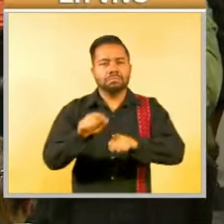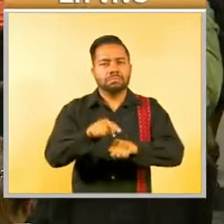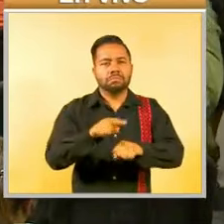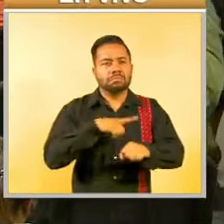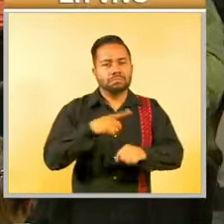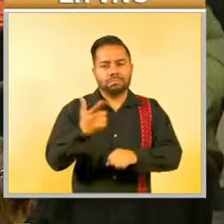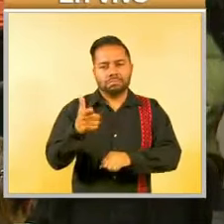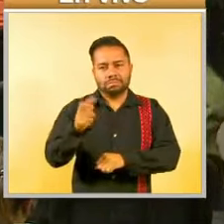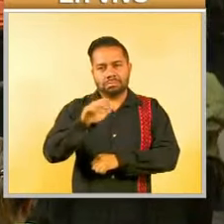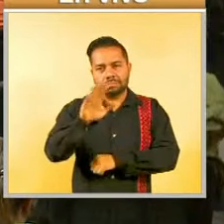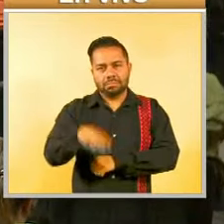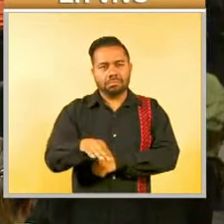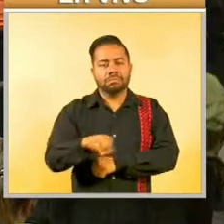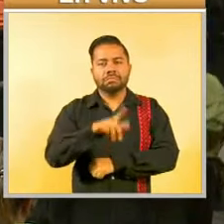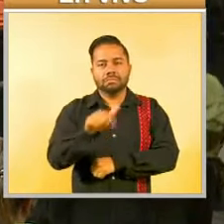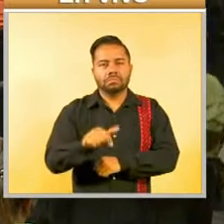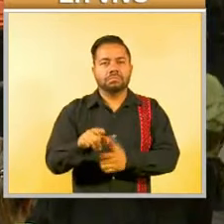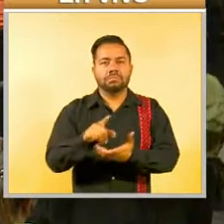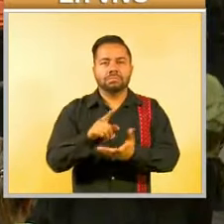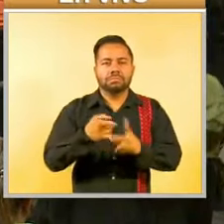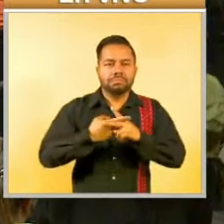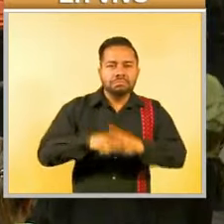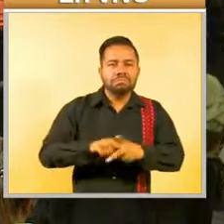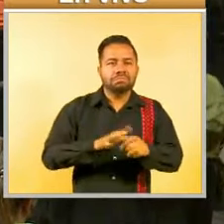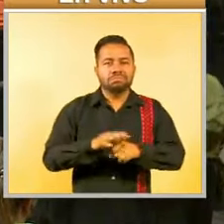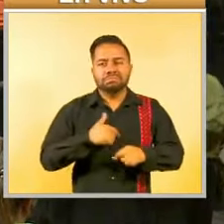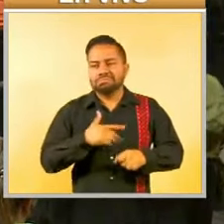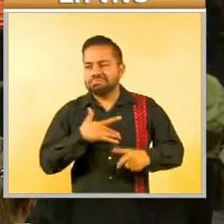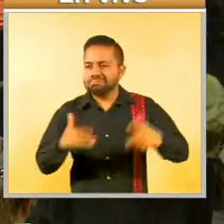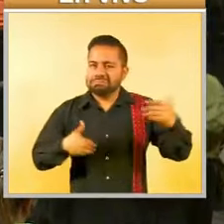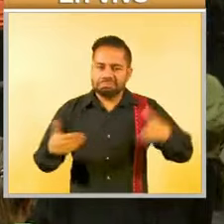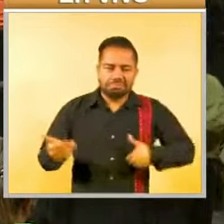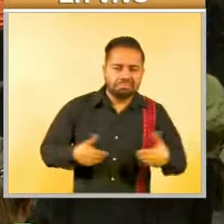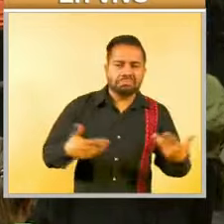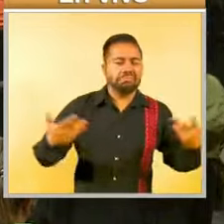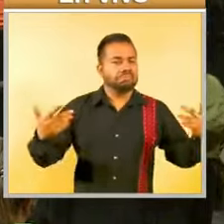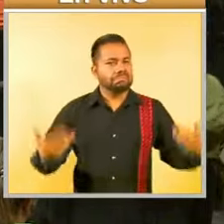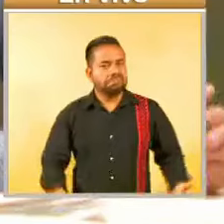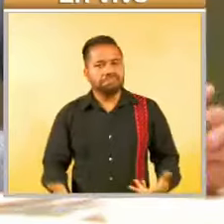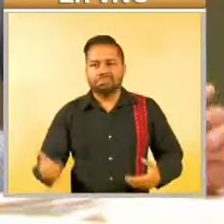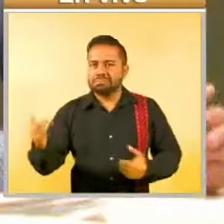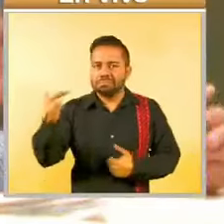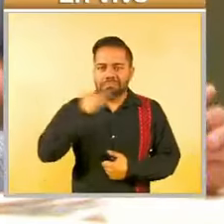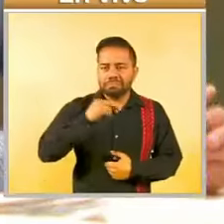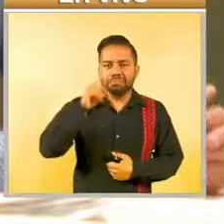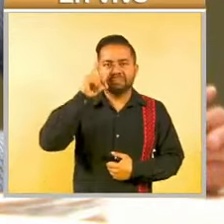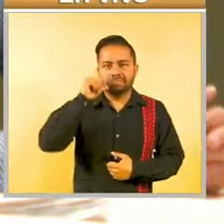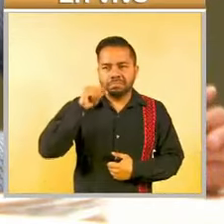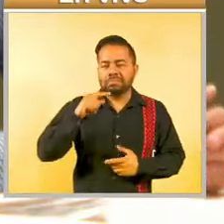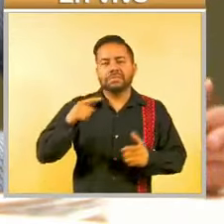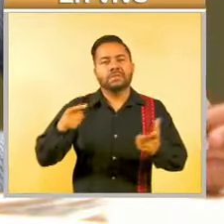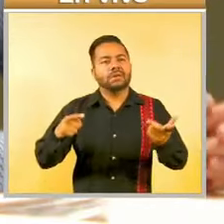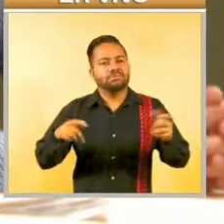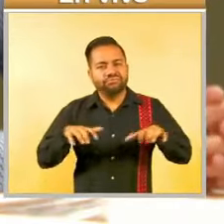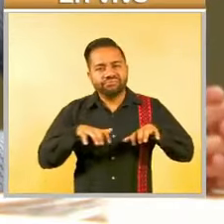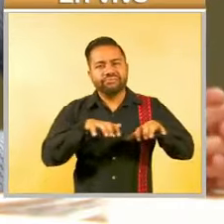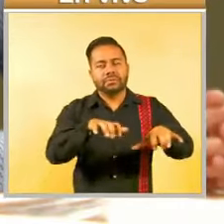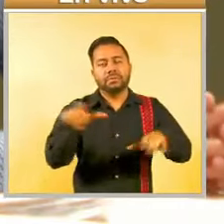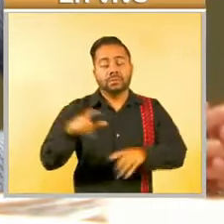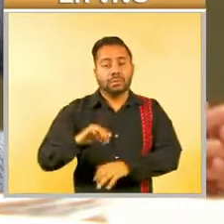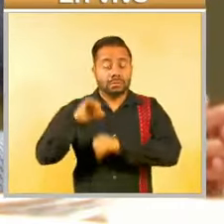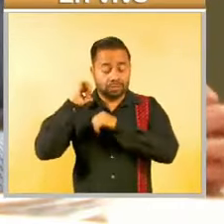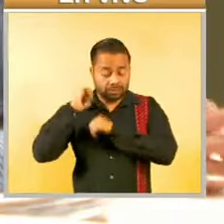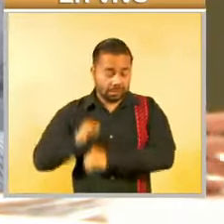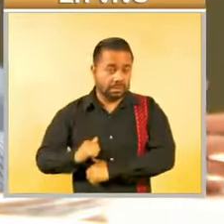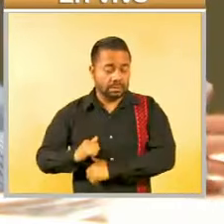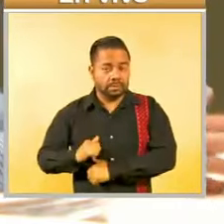abatido pues inmediatamente brincó la delincuencia y digo Estoy molesto inmediatamente al otro día se da la reacción cada que la